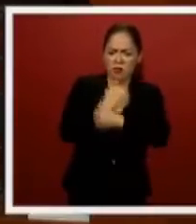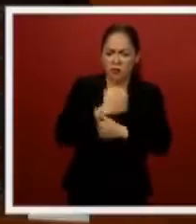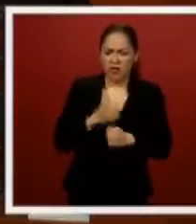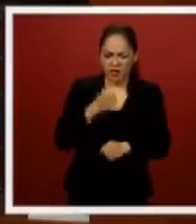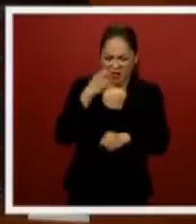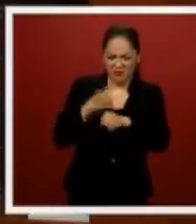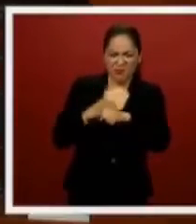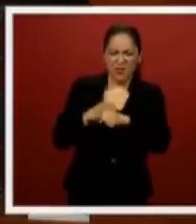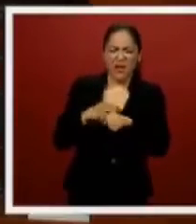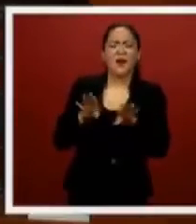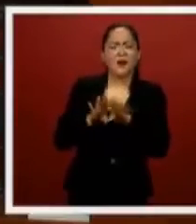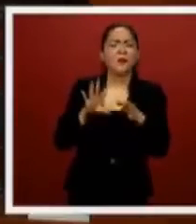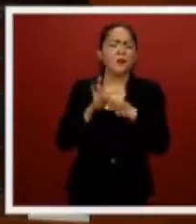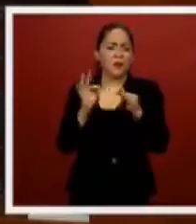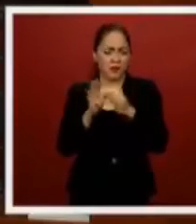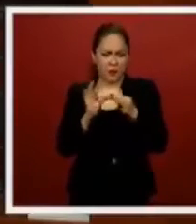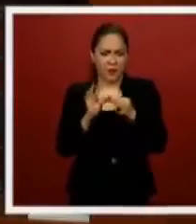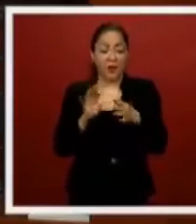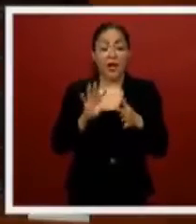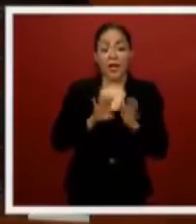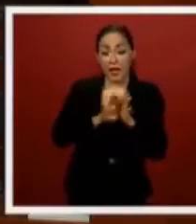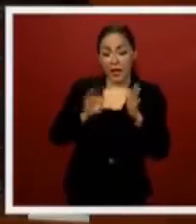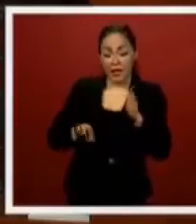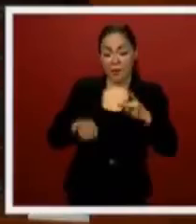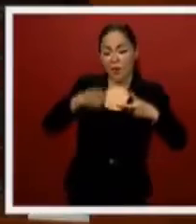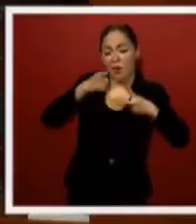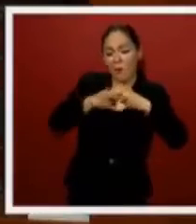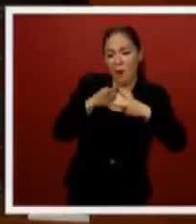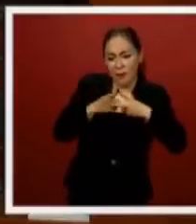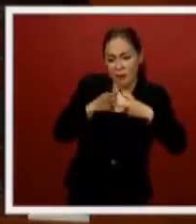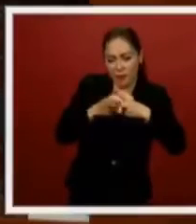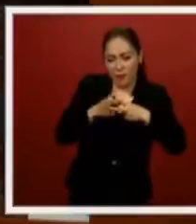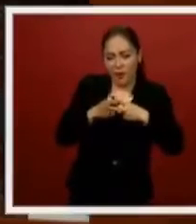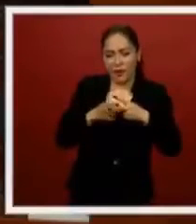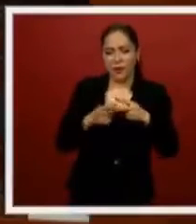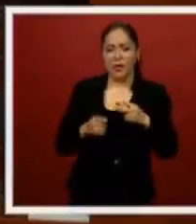lo relacionado a las matemáticas, a la física,